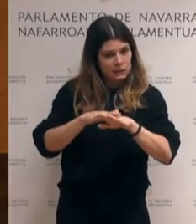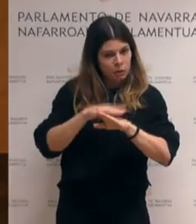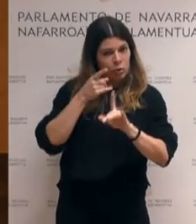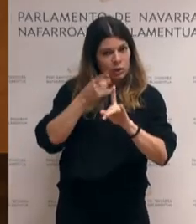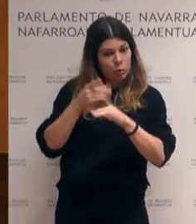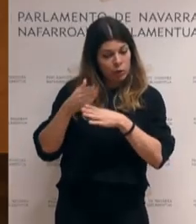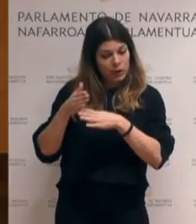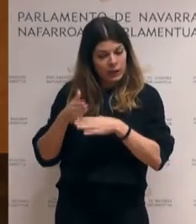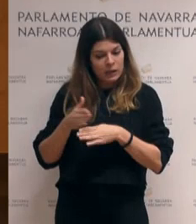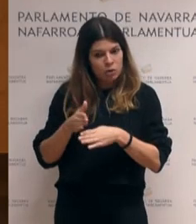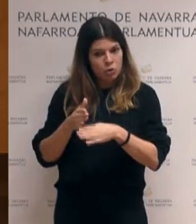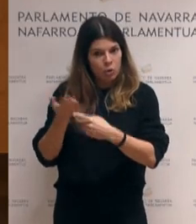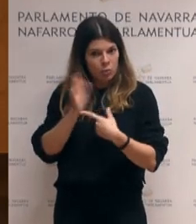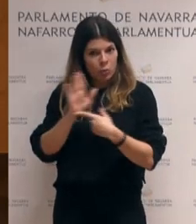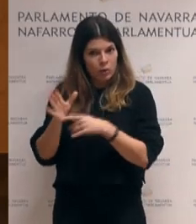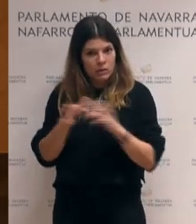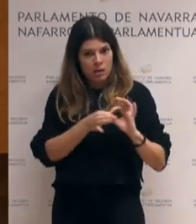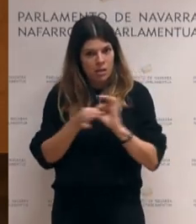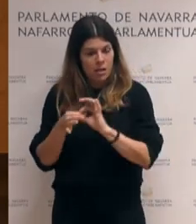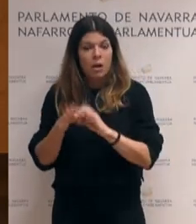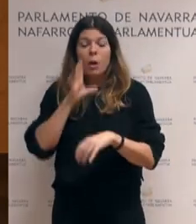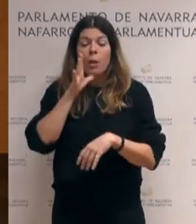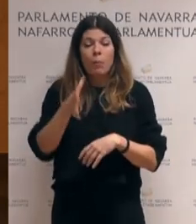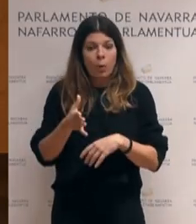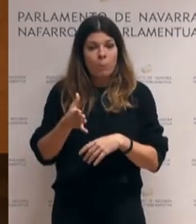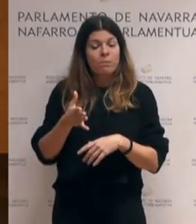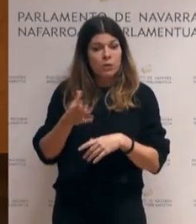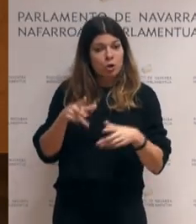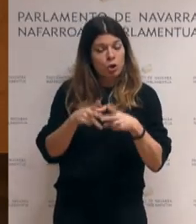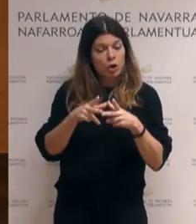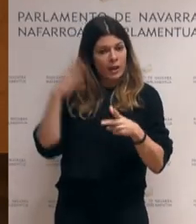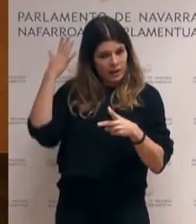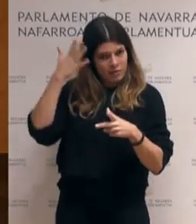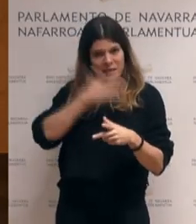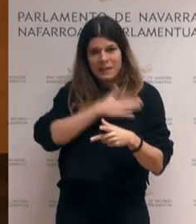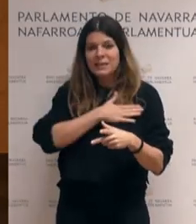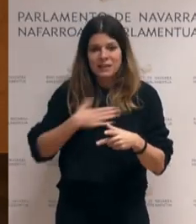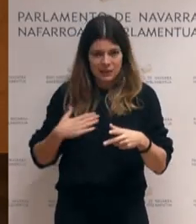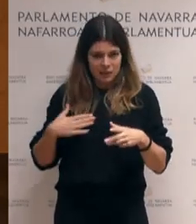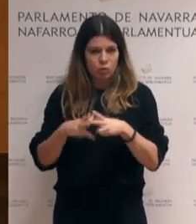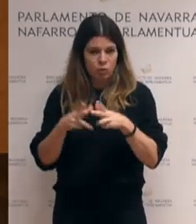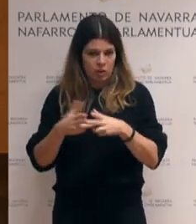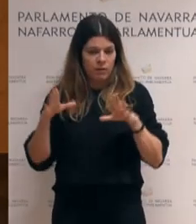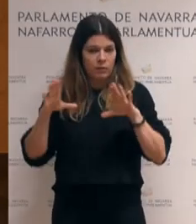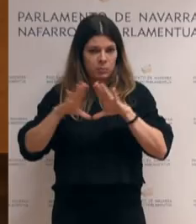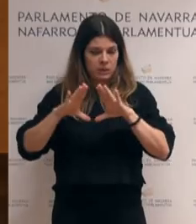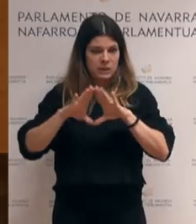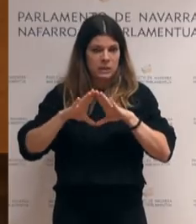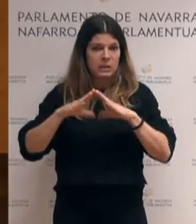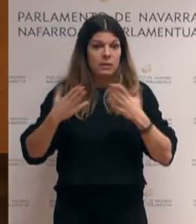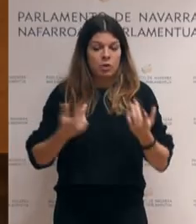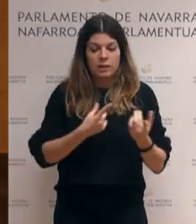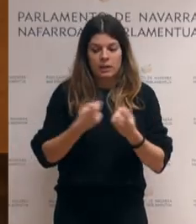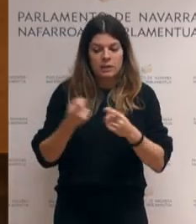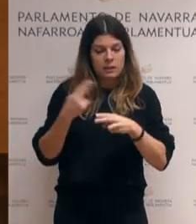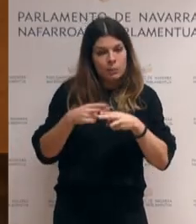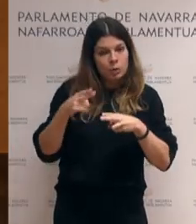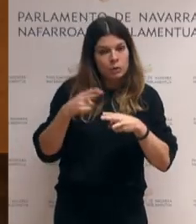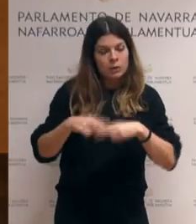resolución que la sociedad navarra apuesta claramente por una sociedad feminista y ello requiere de políticas públicas que